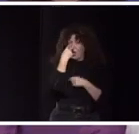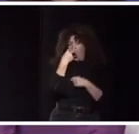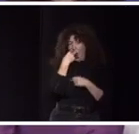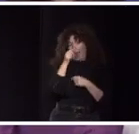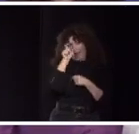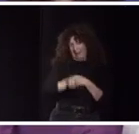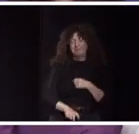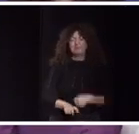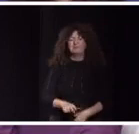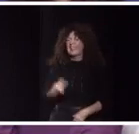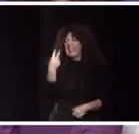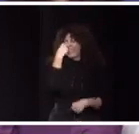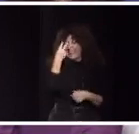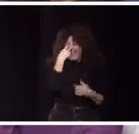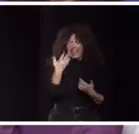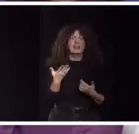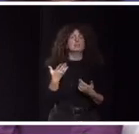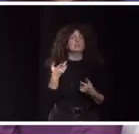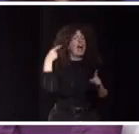Belarra, que es